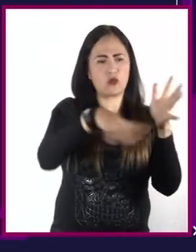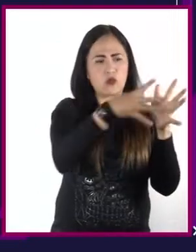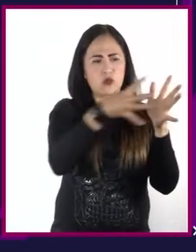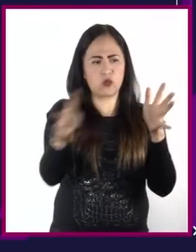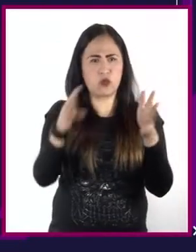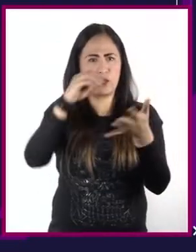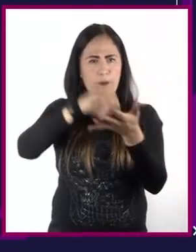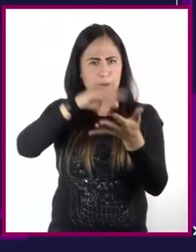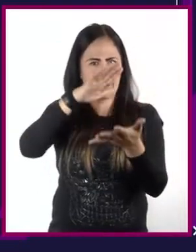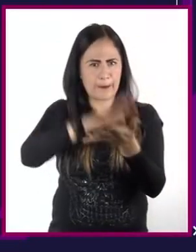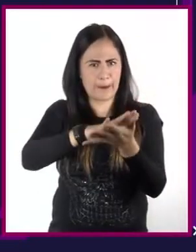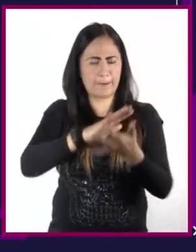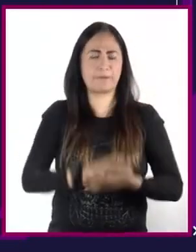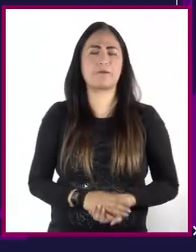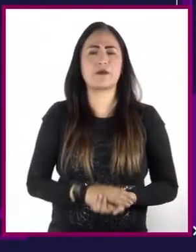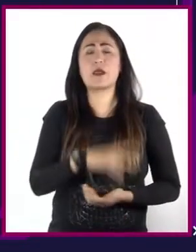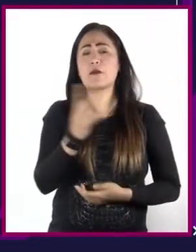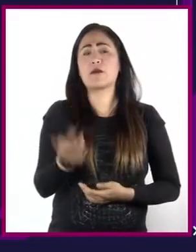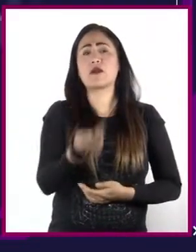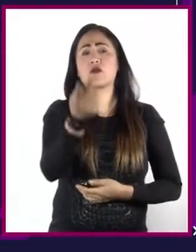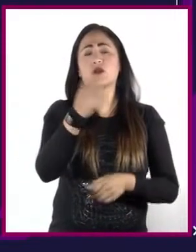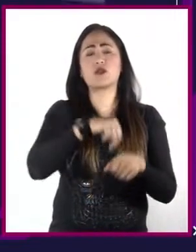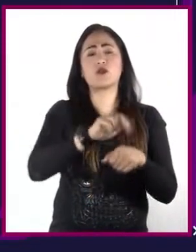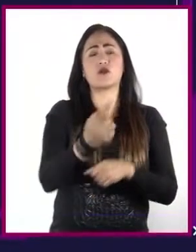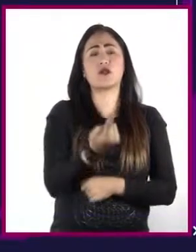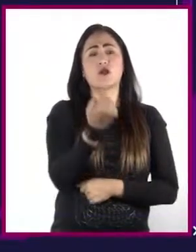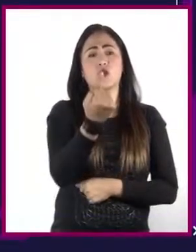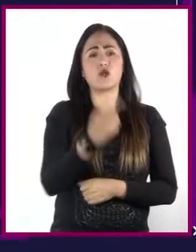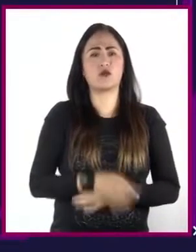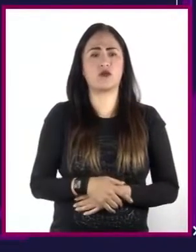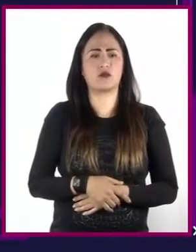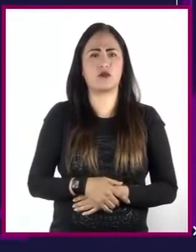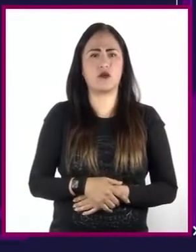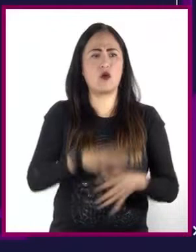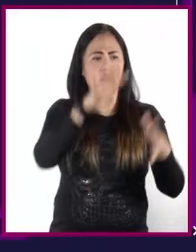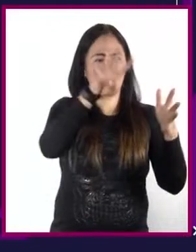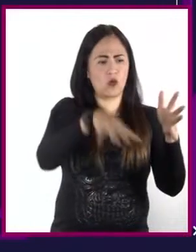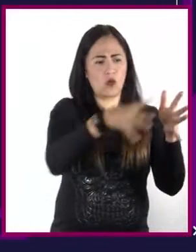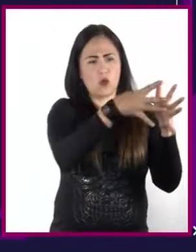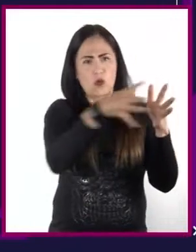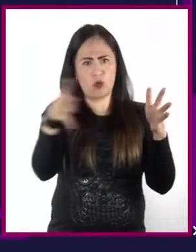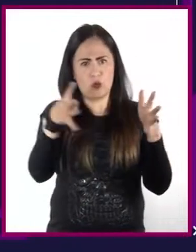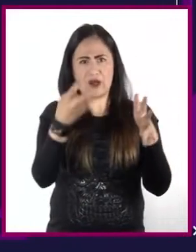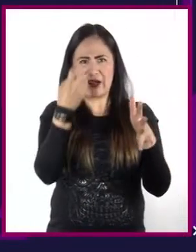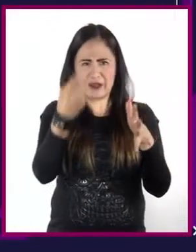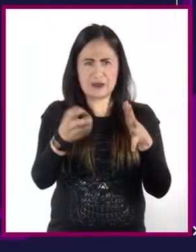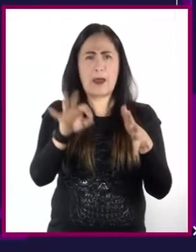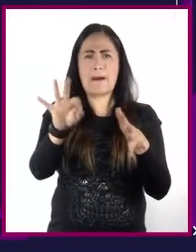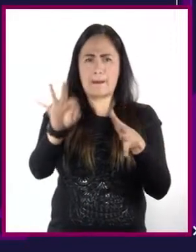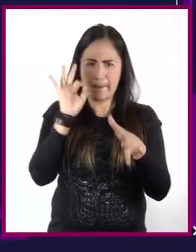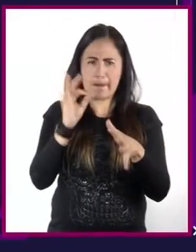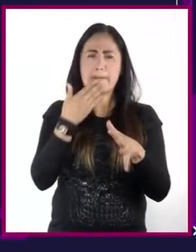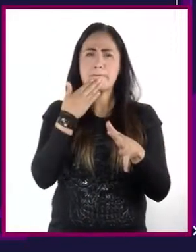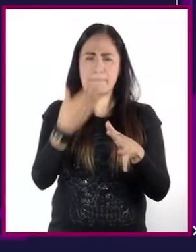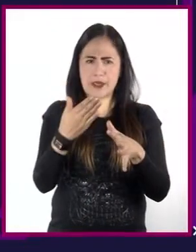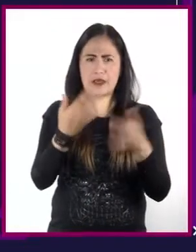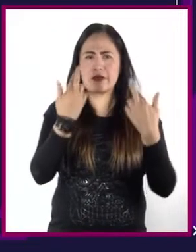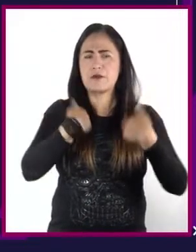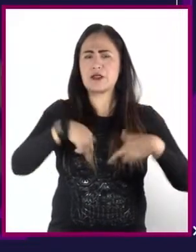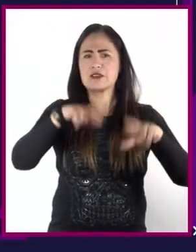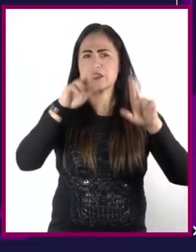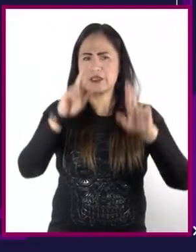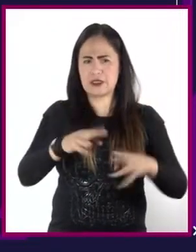tabla. Pregunta 1. ¿Cuáles de las siguientes gráficas es la correcta para representar los